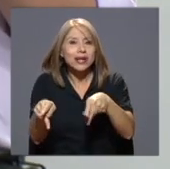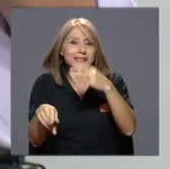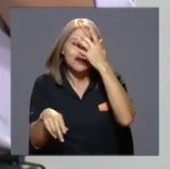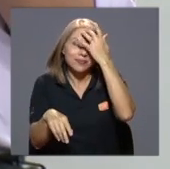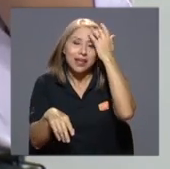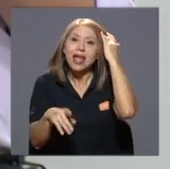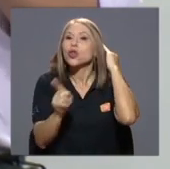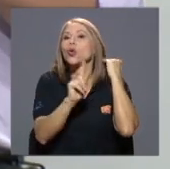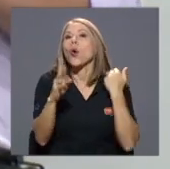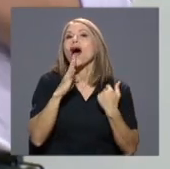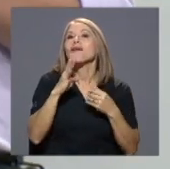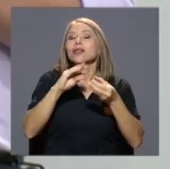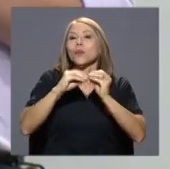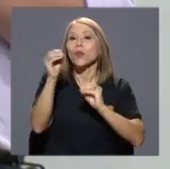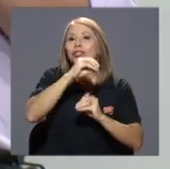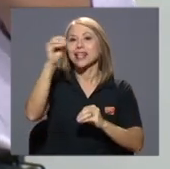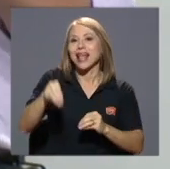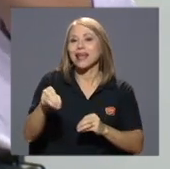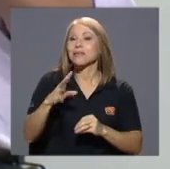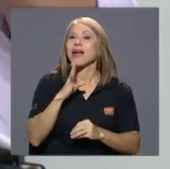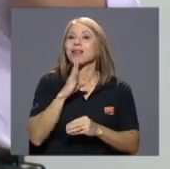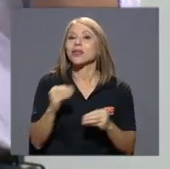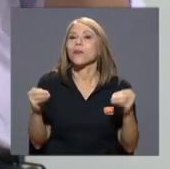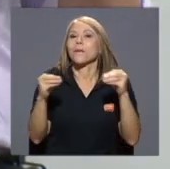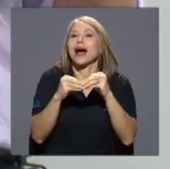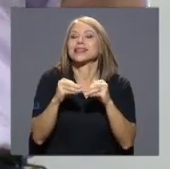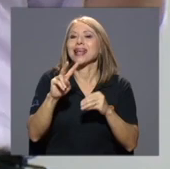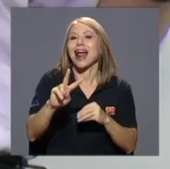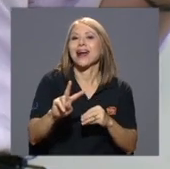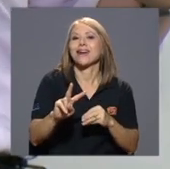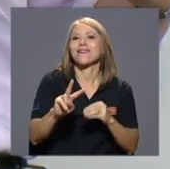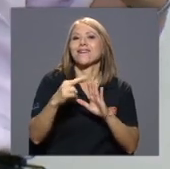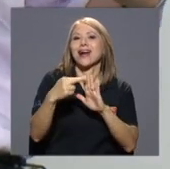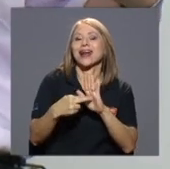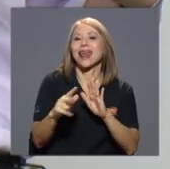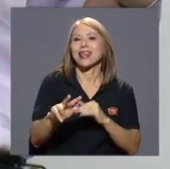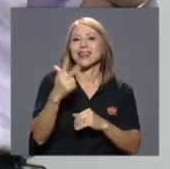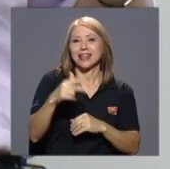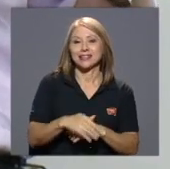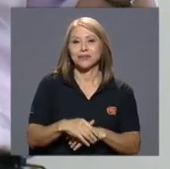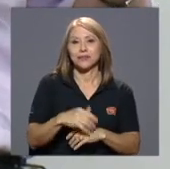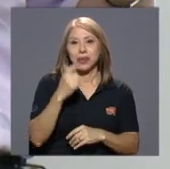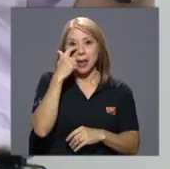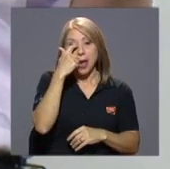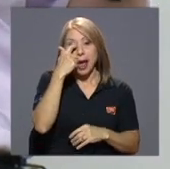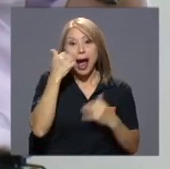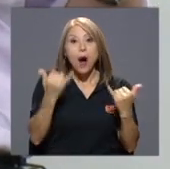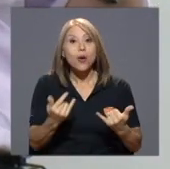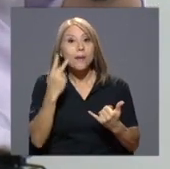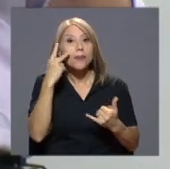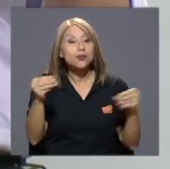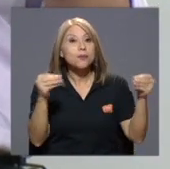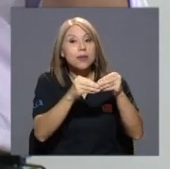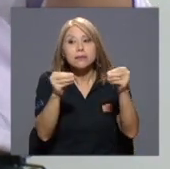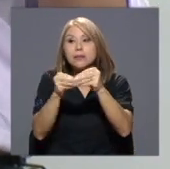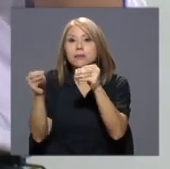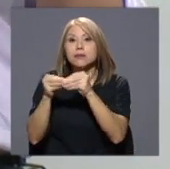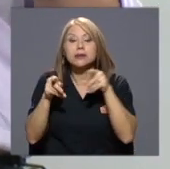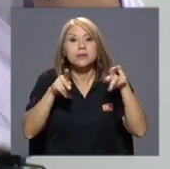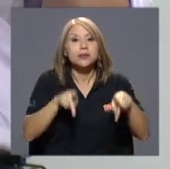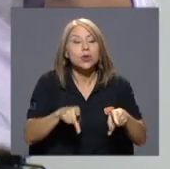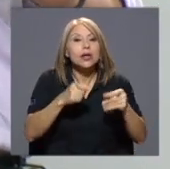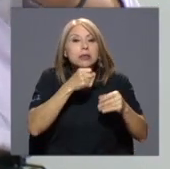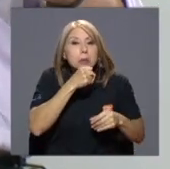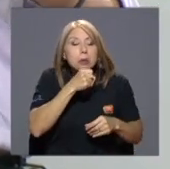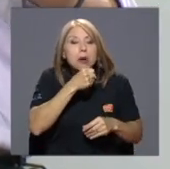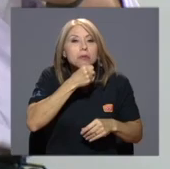que ahora nos planteaba, pero sí, quisiera comentarle esto. La demografía de la vejez nos pone un escenario en el que cada vez esa